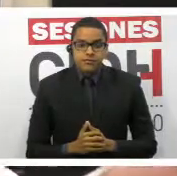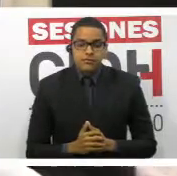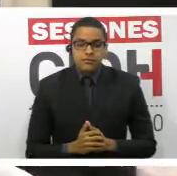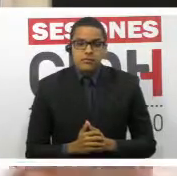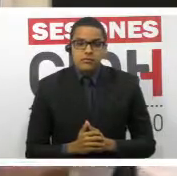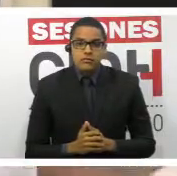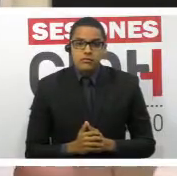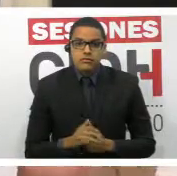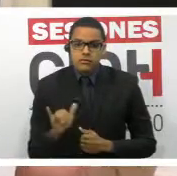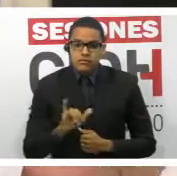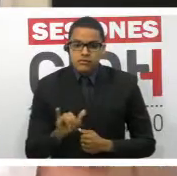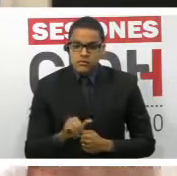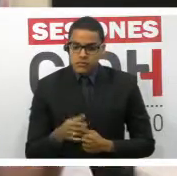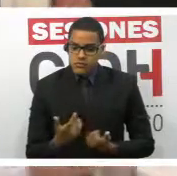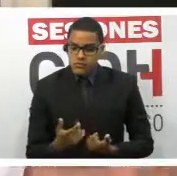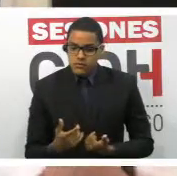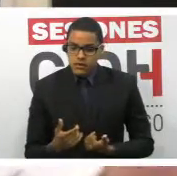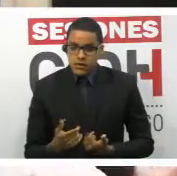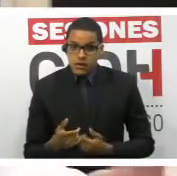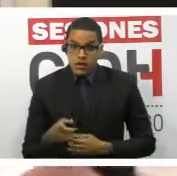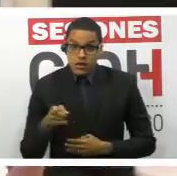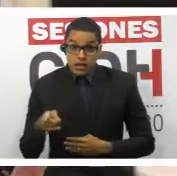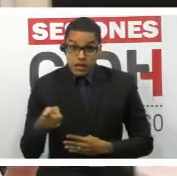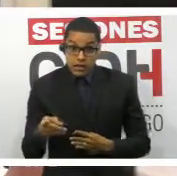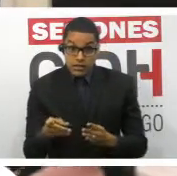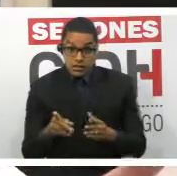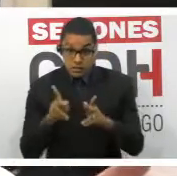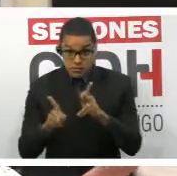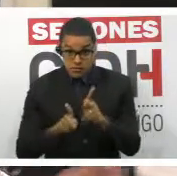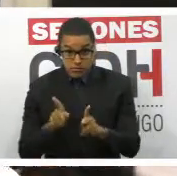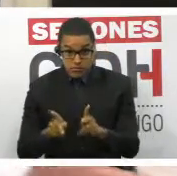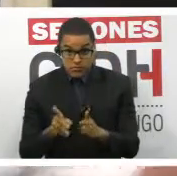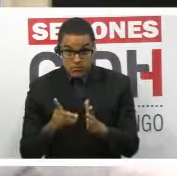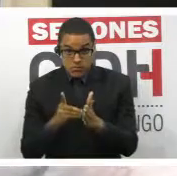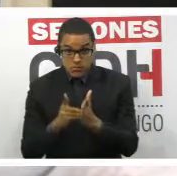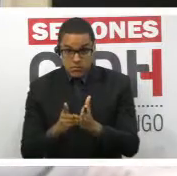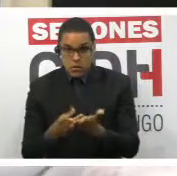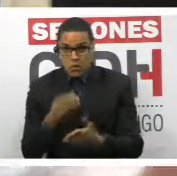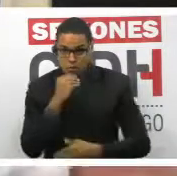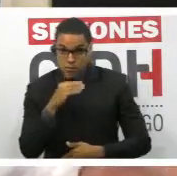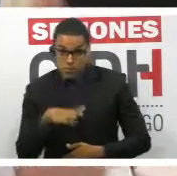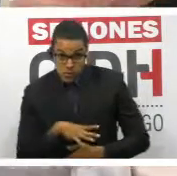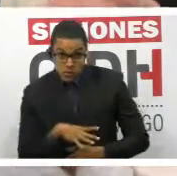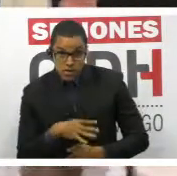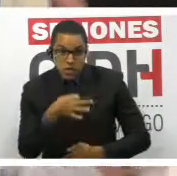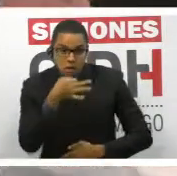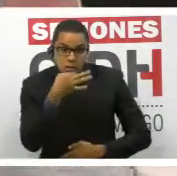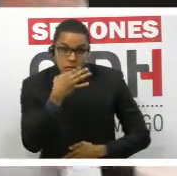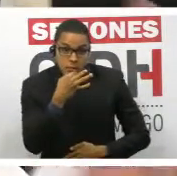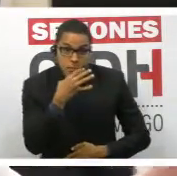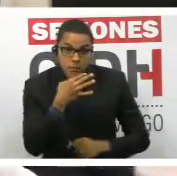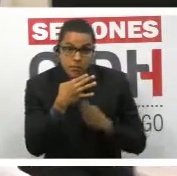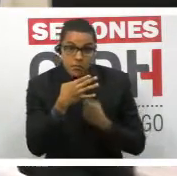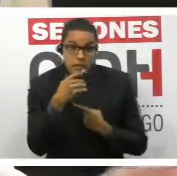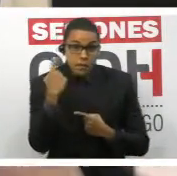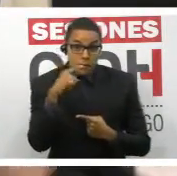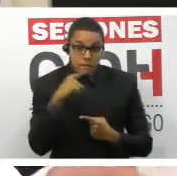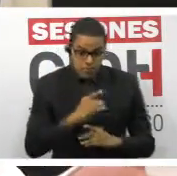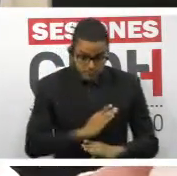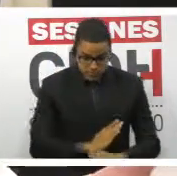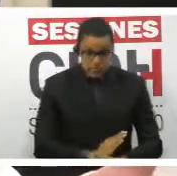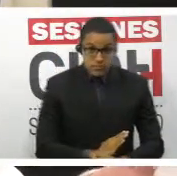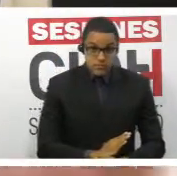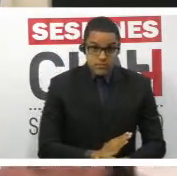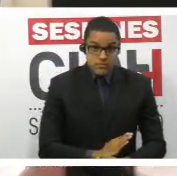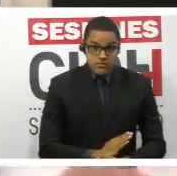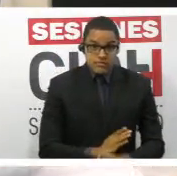la pastilla del día después o sea las pastillas anticonceptivas o digamos un test de embarazo no está